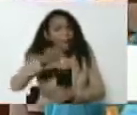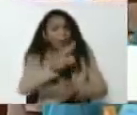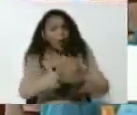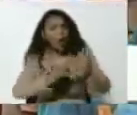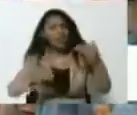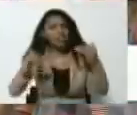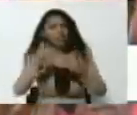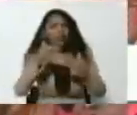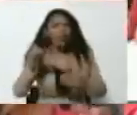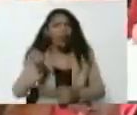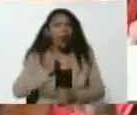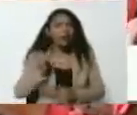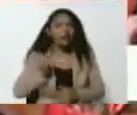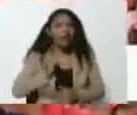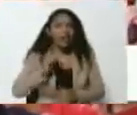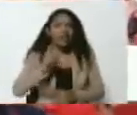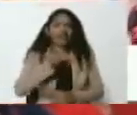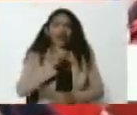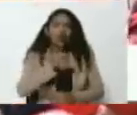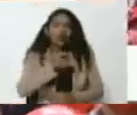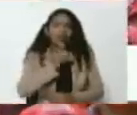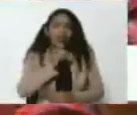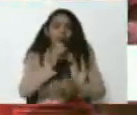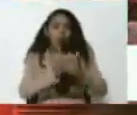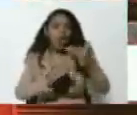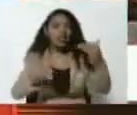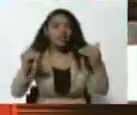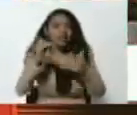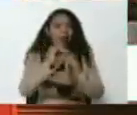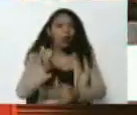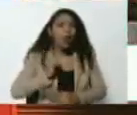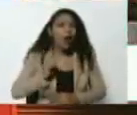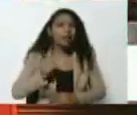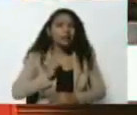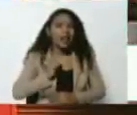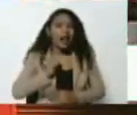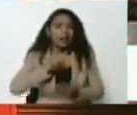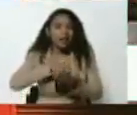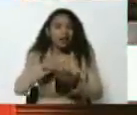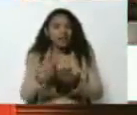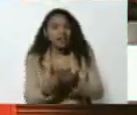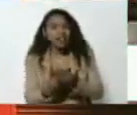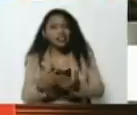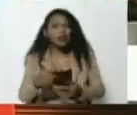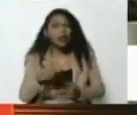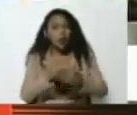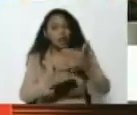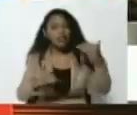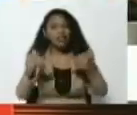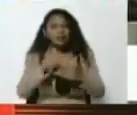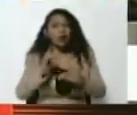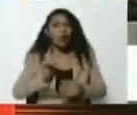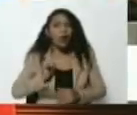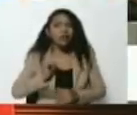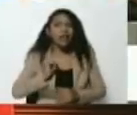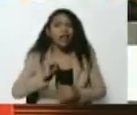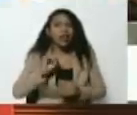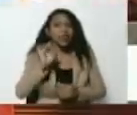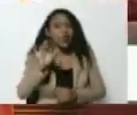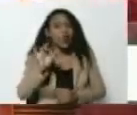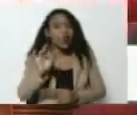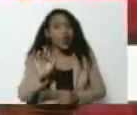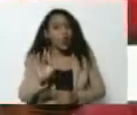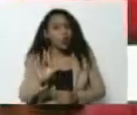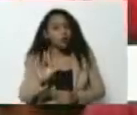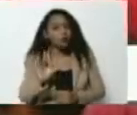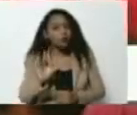de cualquier dificultad, por encima de cualquier revés, por encima de cualquier dolor circunstancial.